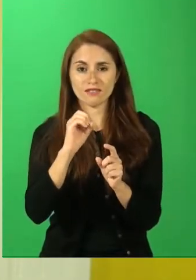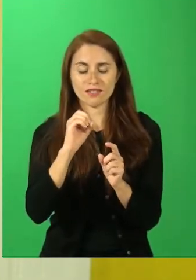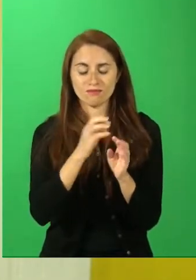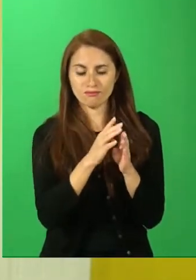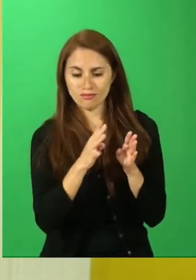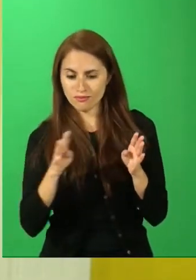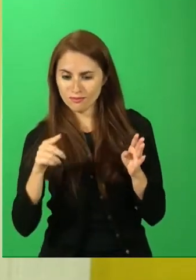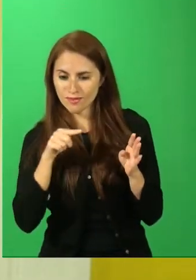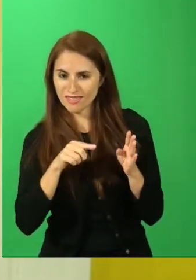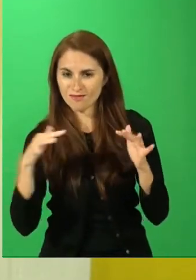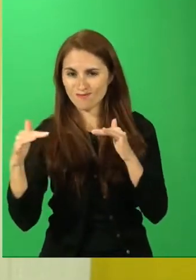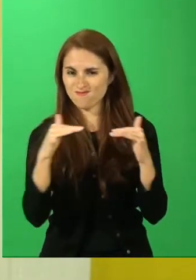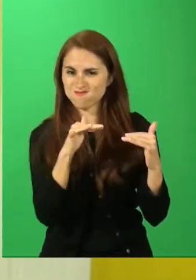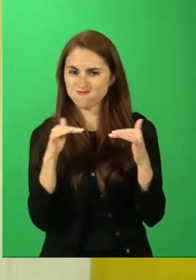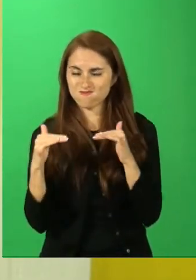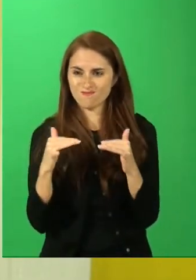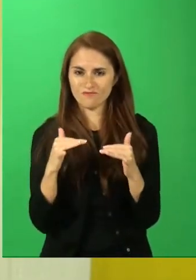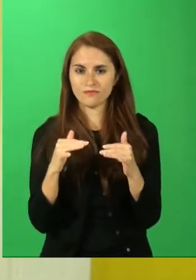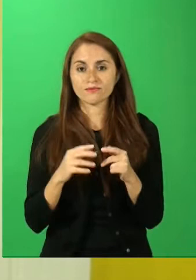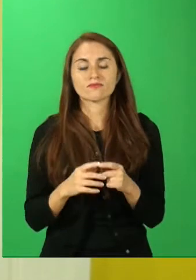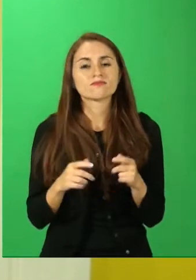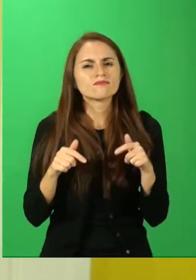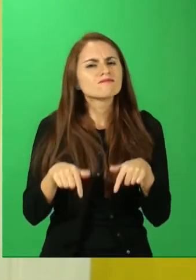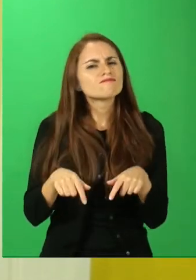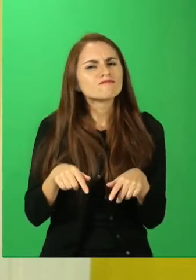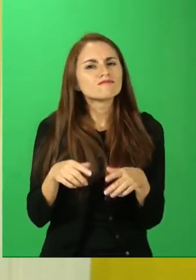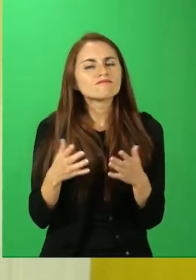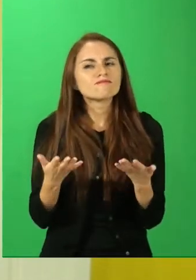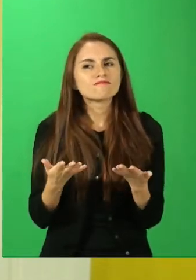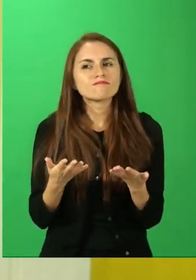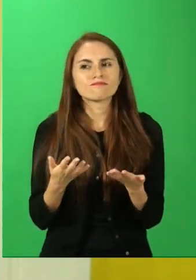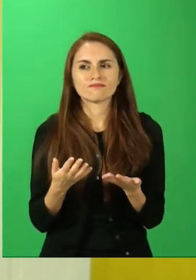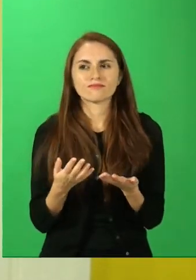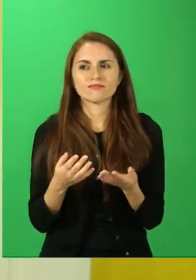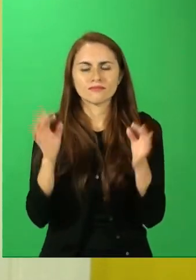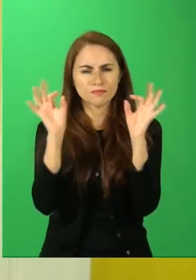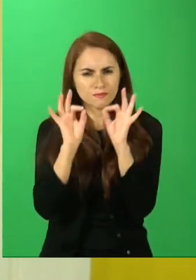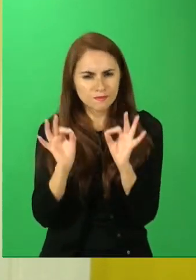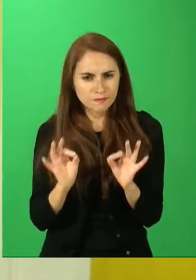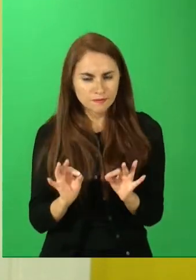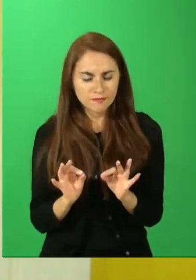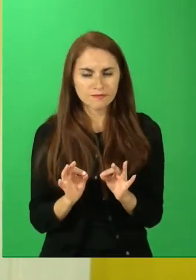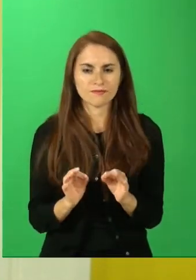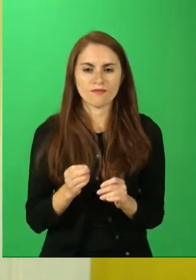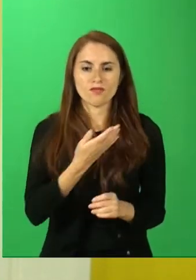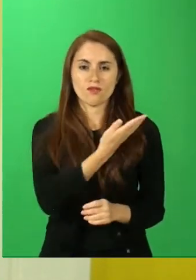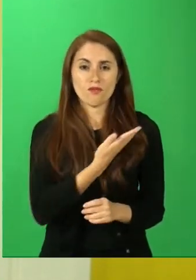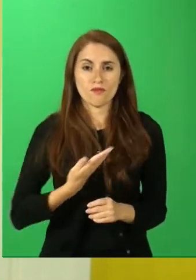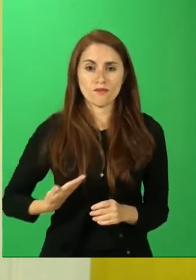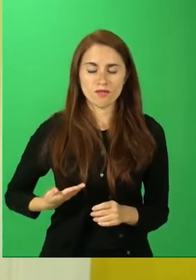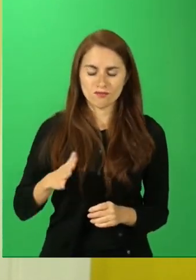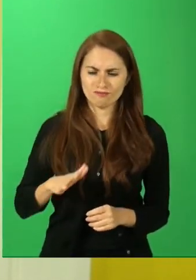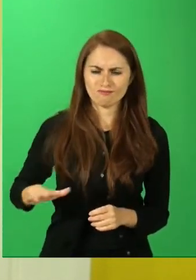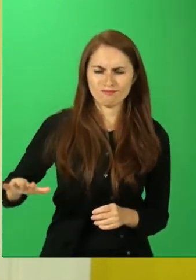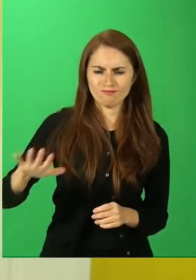El contenido que hoy día vamos a profundizar corresponde a los gobiernos totalitarios en